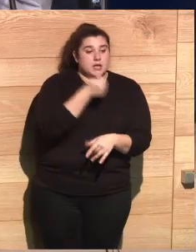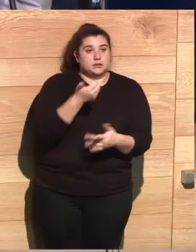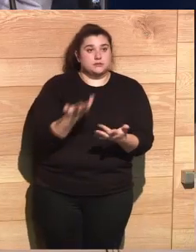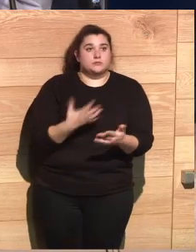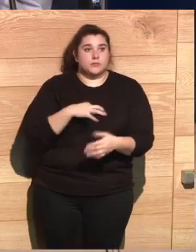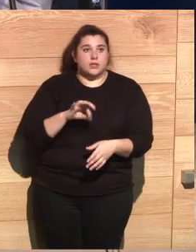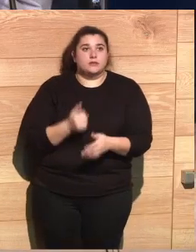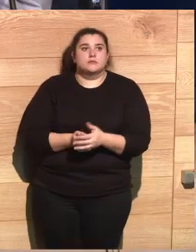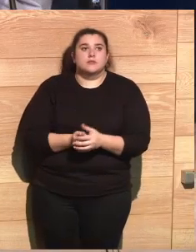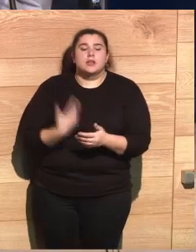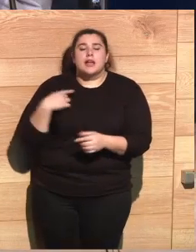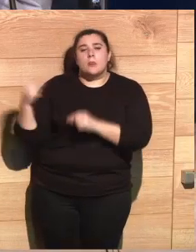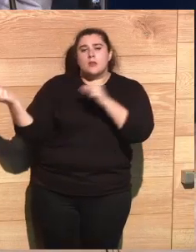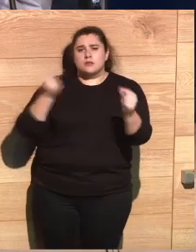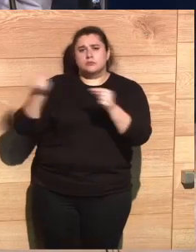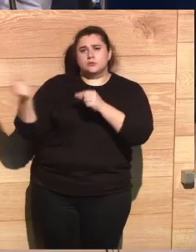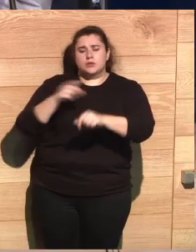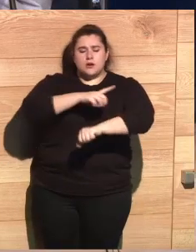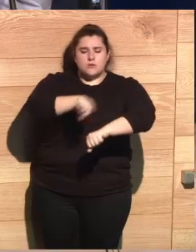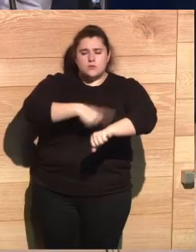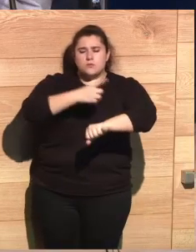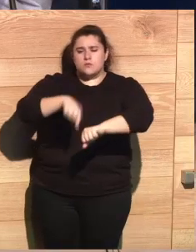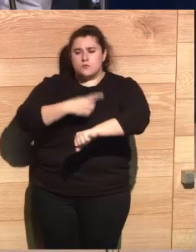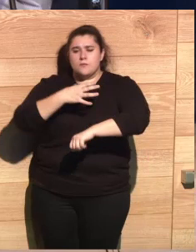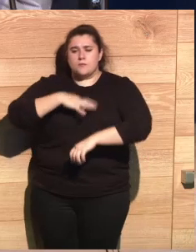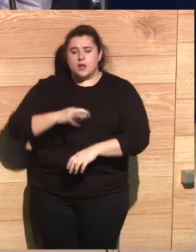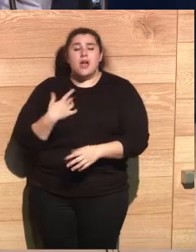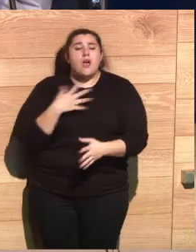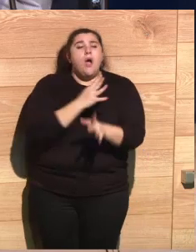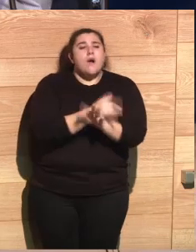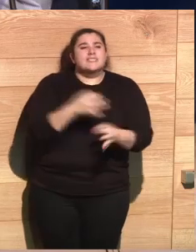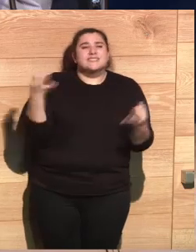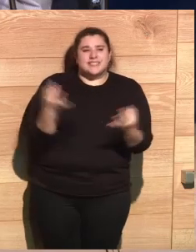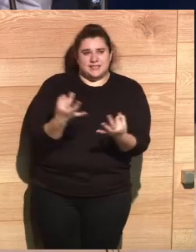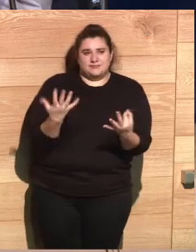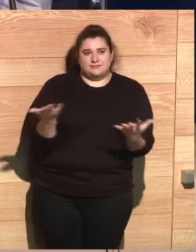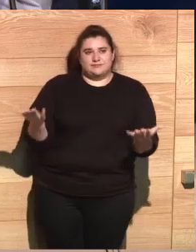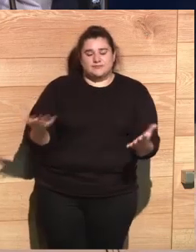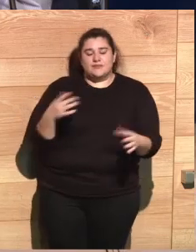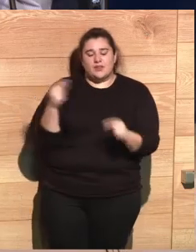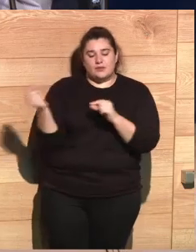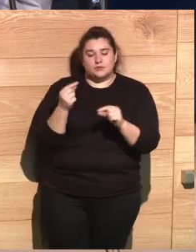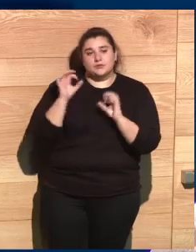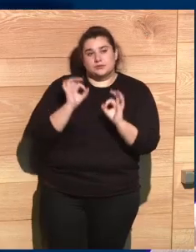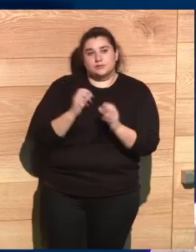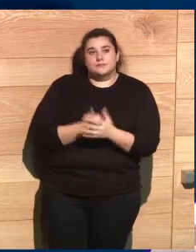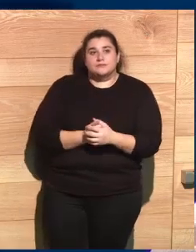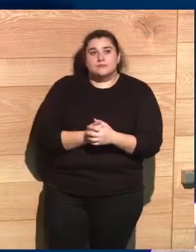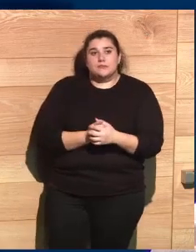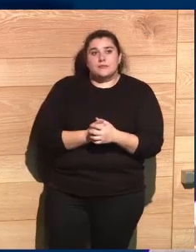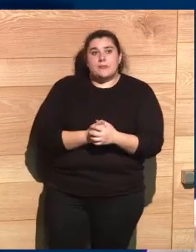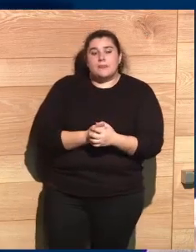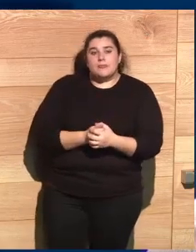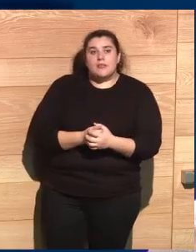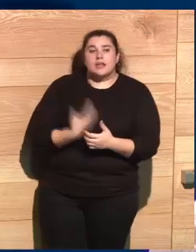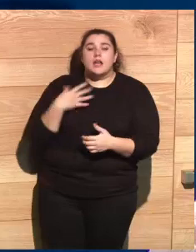como ha dicho Eduardo, podemos discutir esto por horas, qué es un juego. Y el problema, en el fondo el problema es un problema que podemos empezar